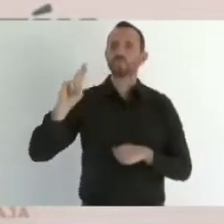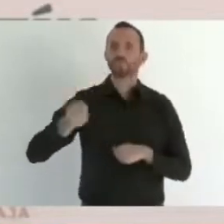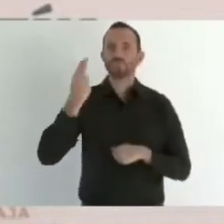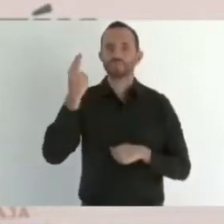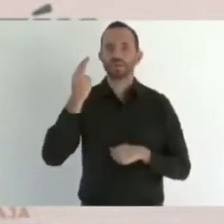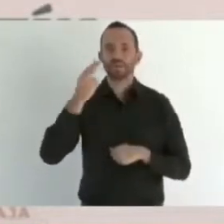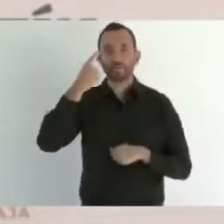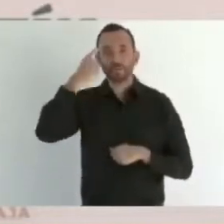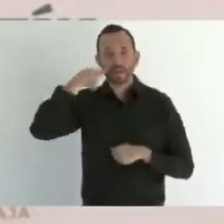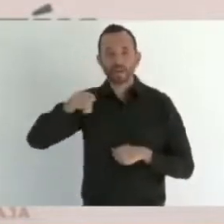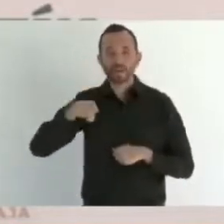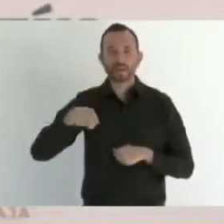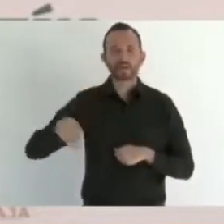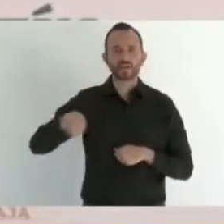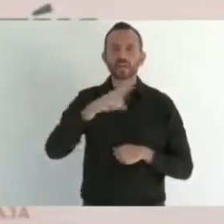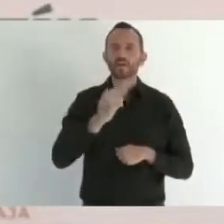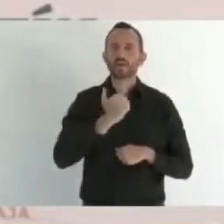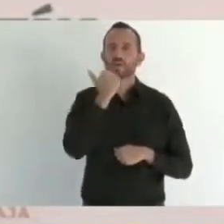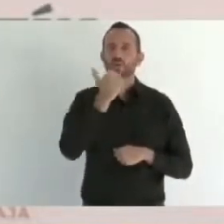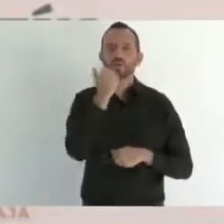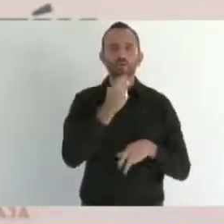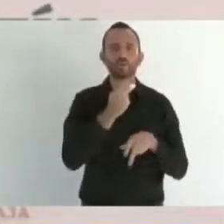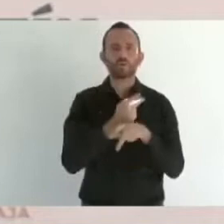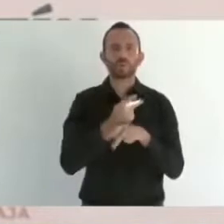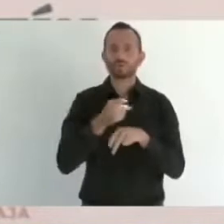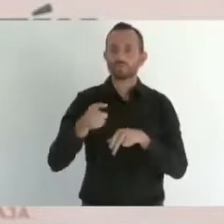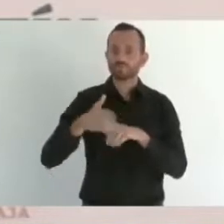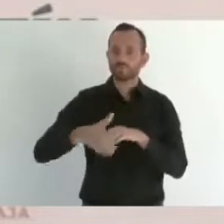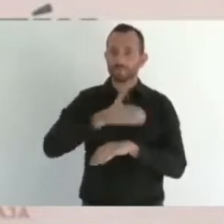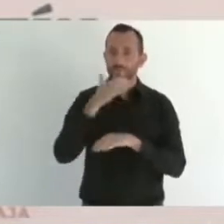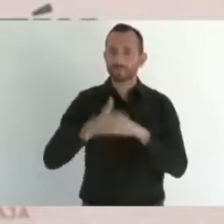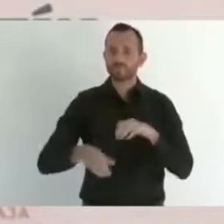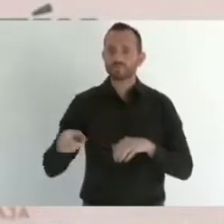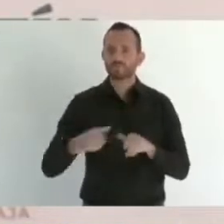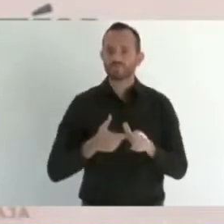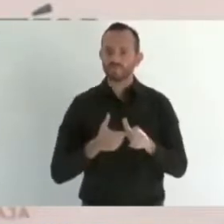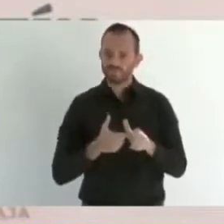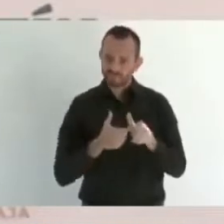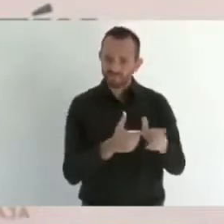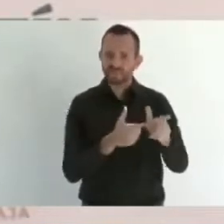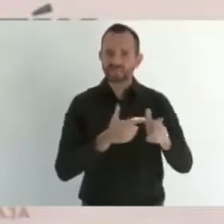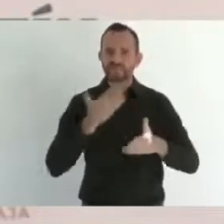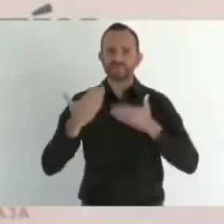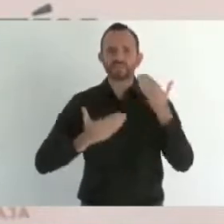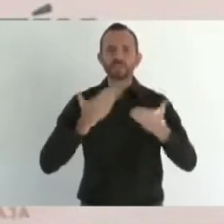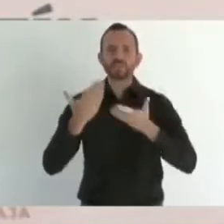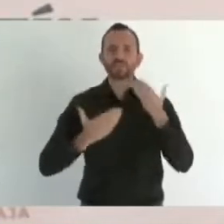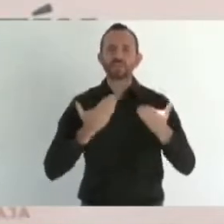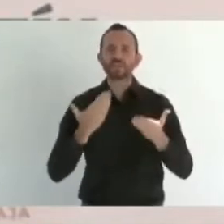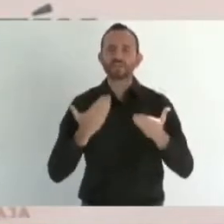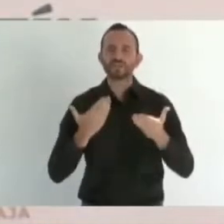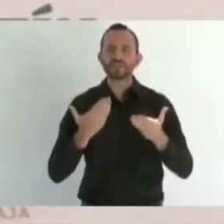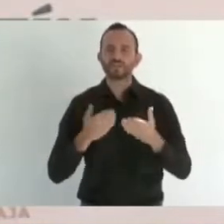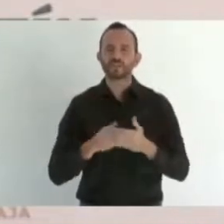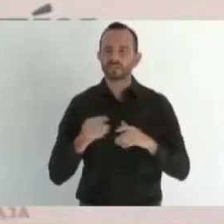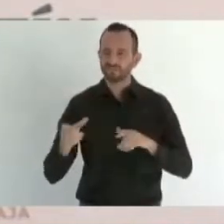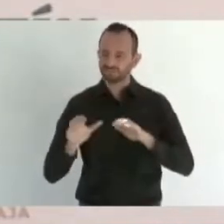tenga opciones tenga alternativas y pueda seguir estudiando nuestro gobierno